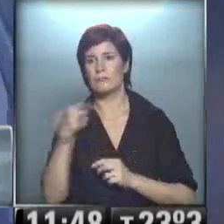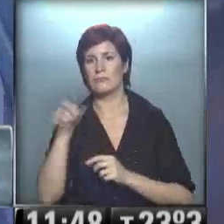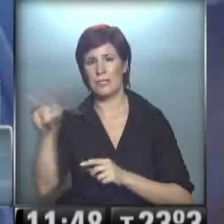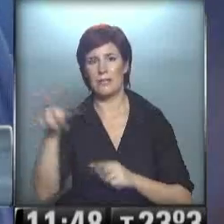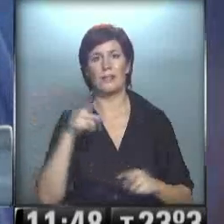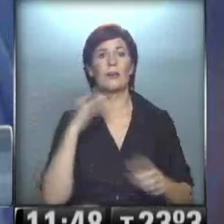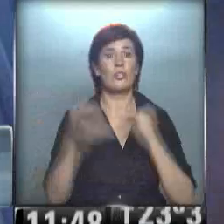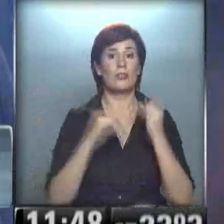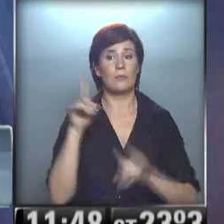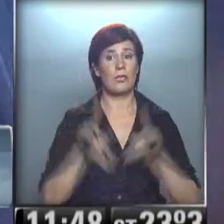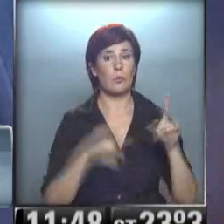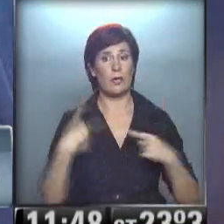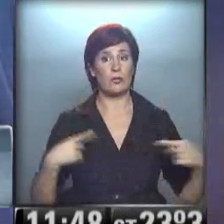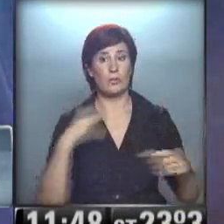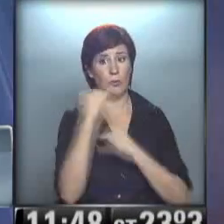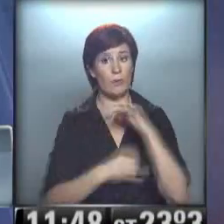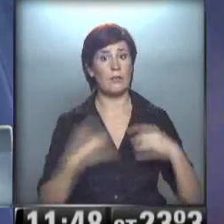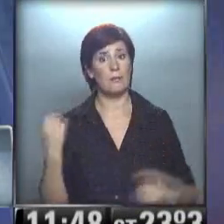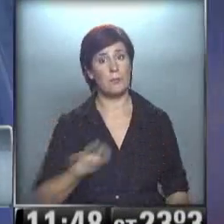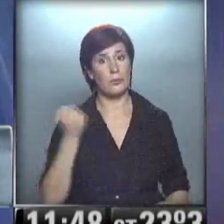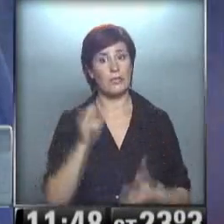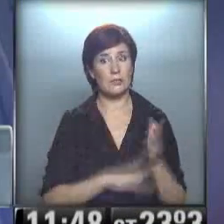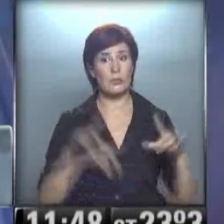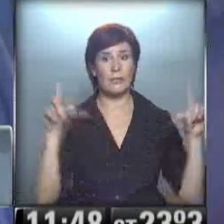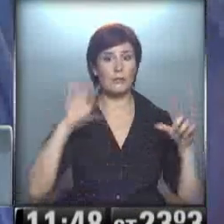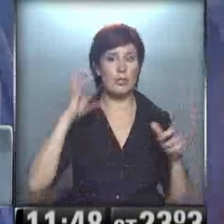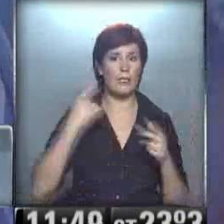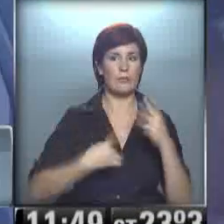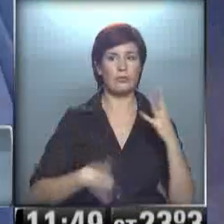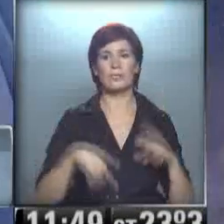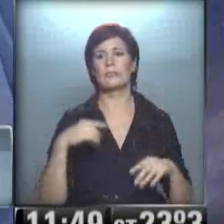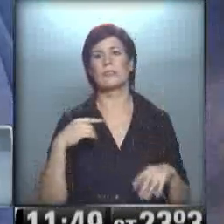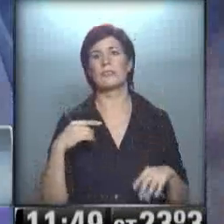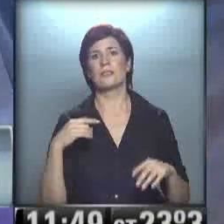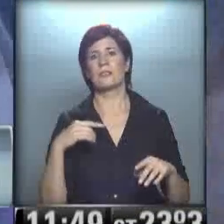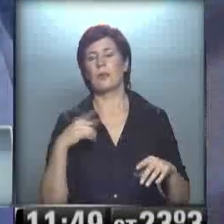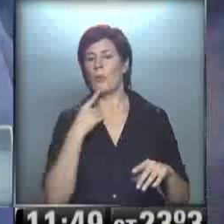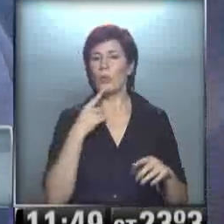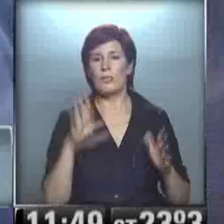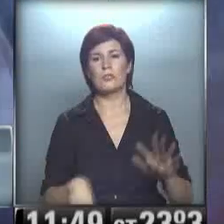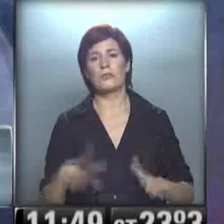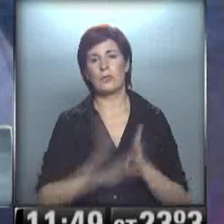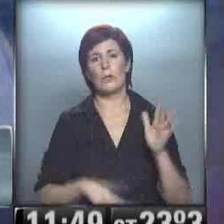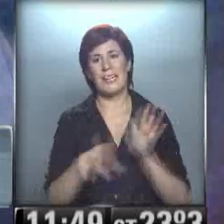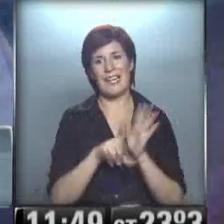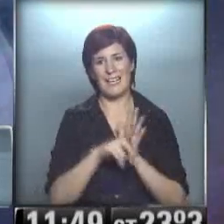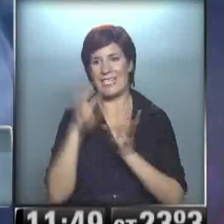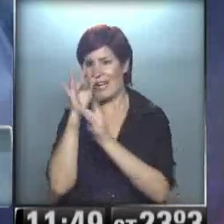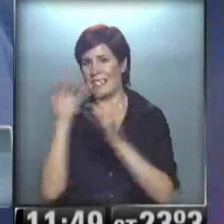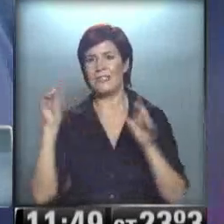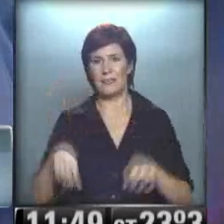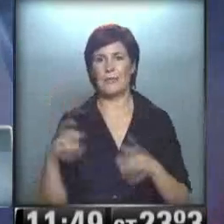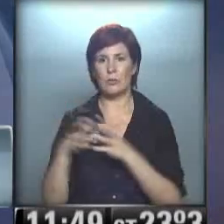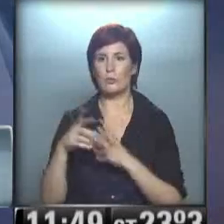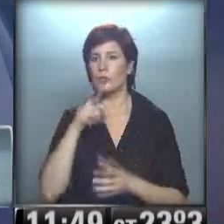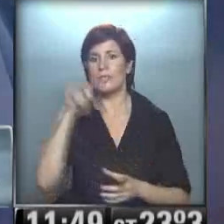algunas definiciones importantes con relación a algunos medios y a algunos multimedios que quedaban en duda sobre algunas cuestiones. Grupo Clarín, Grupo Telefe.